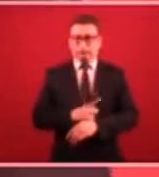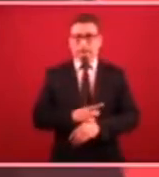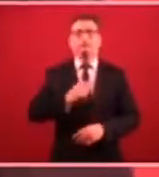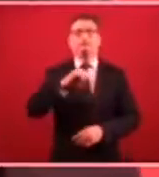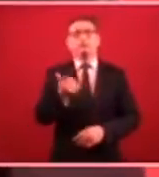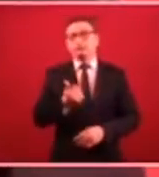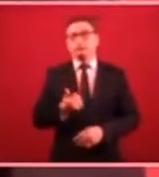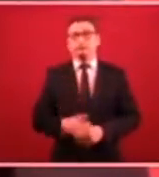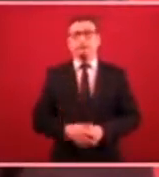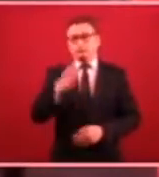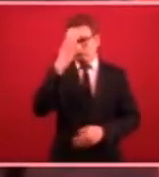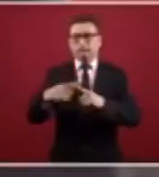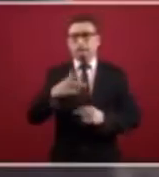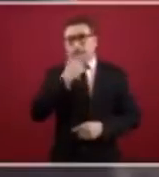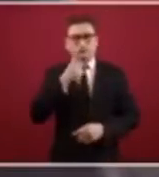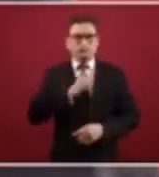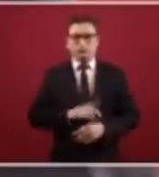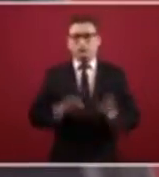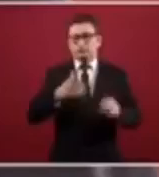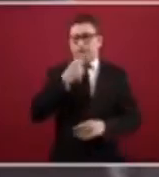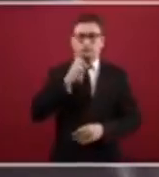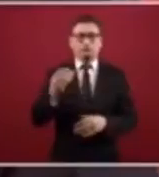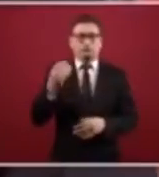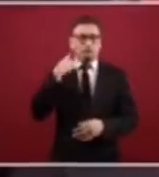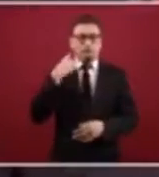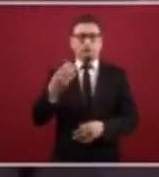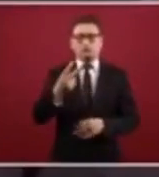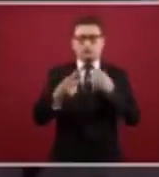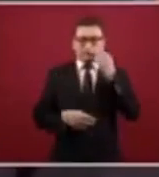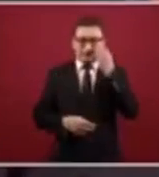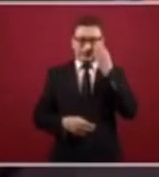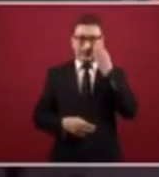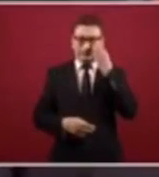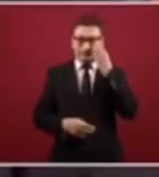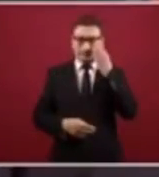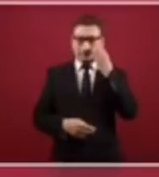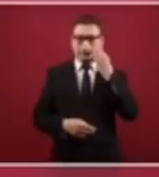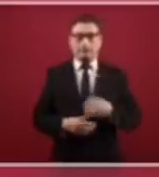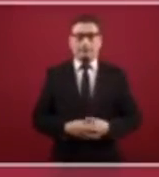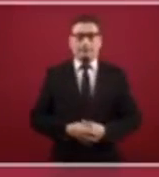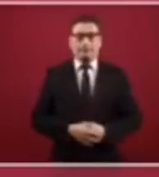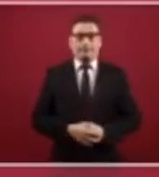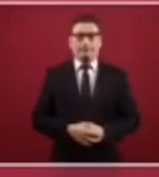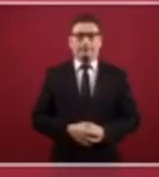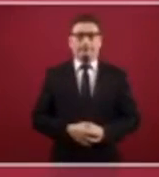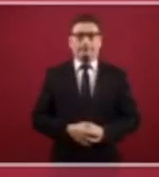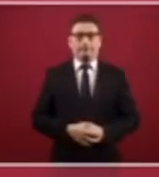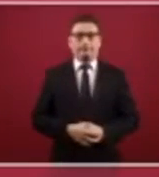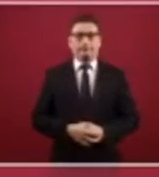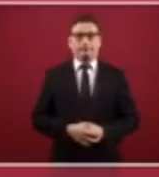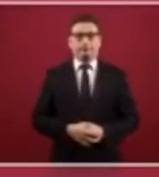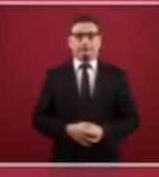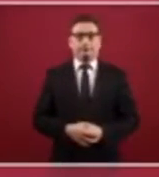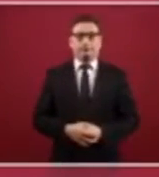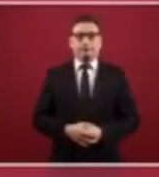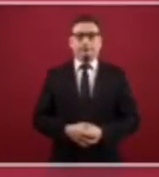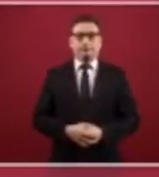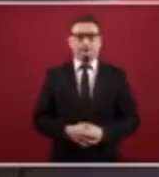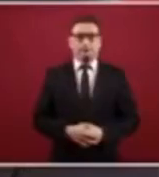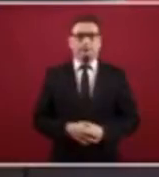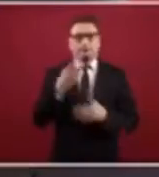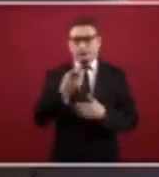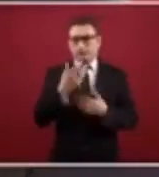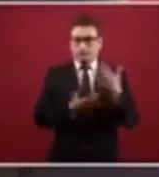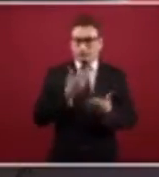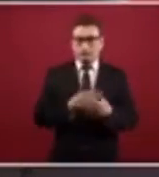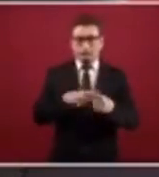resto, conocimiento, sea hombre o sea mujer. Casi es un clamor el que la propuesta de la